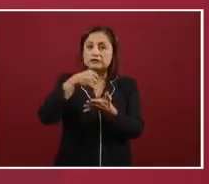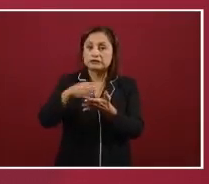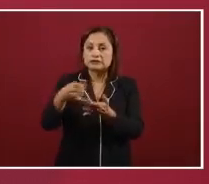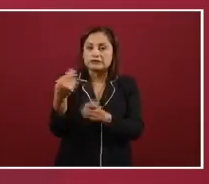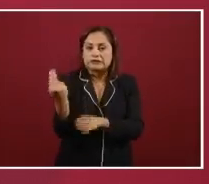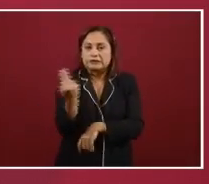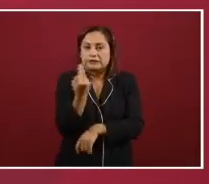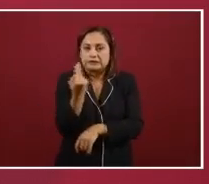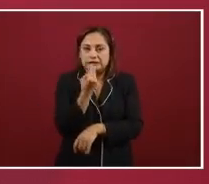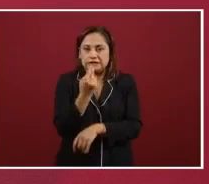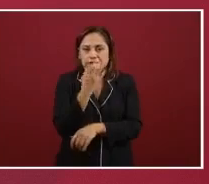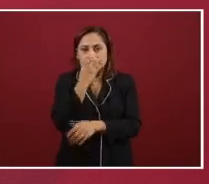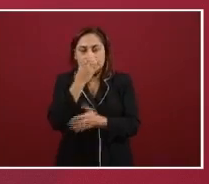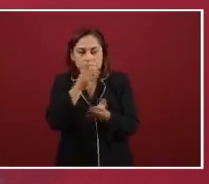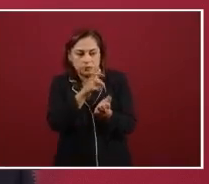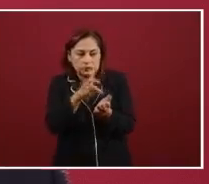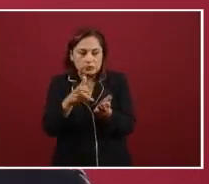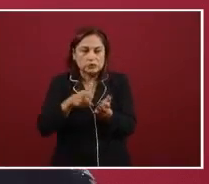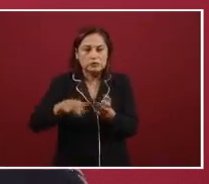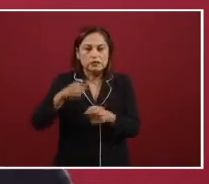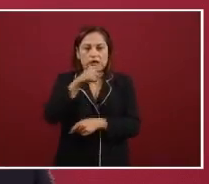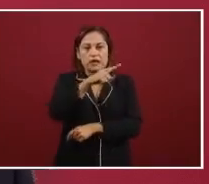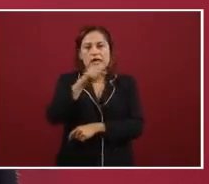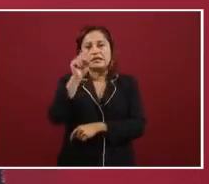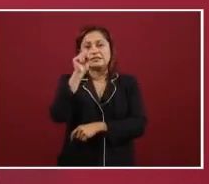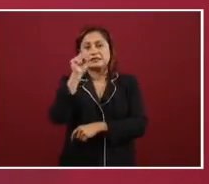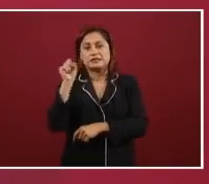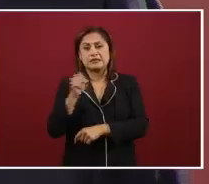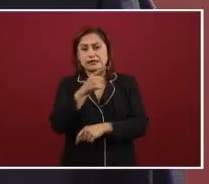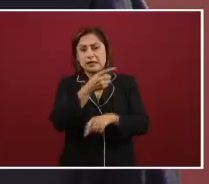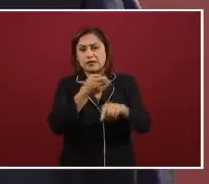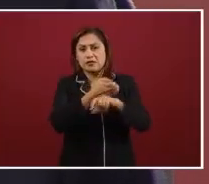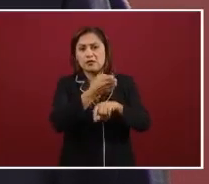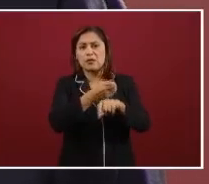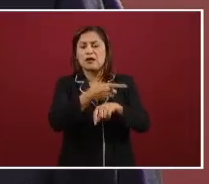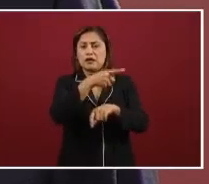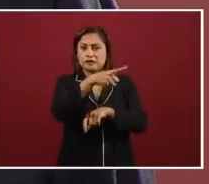es el granero de México.